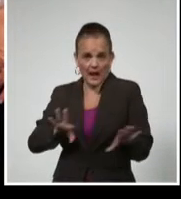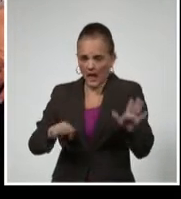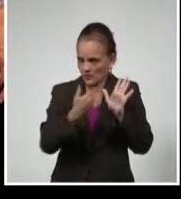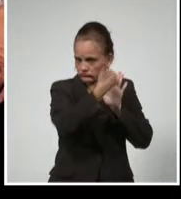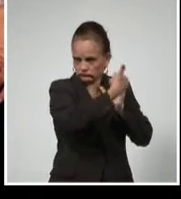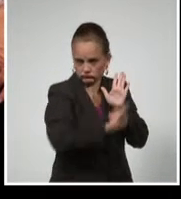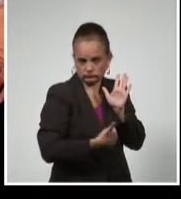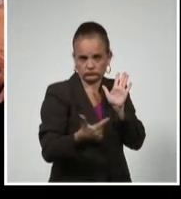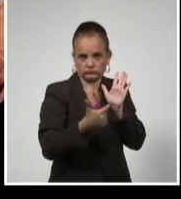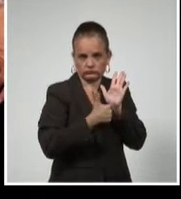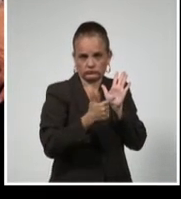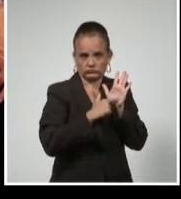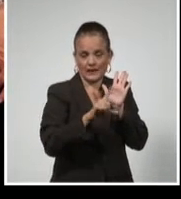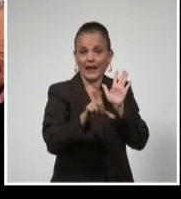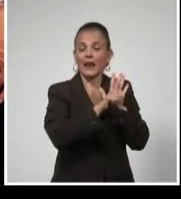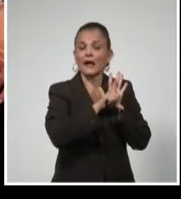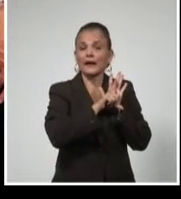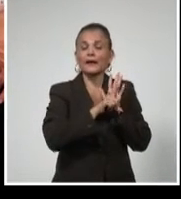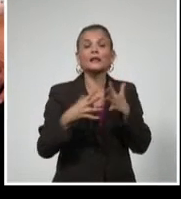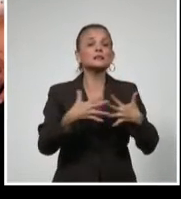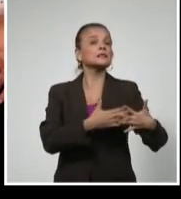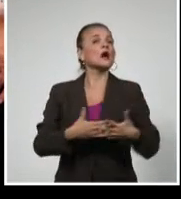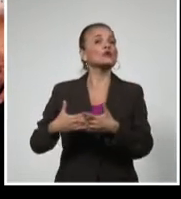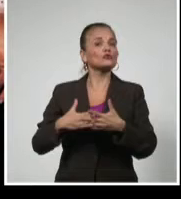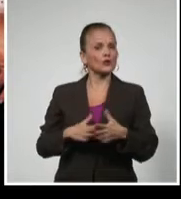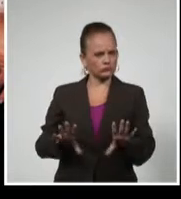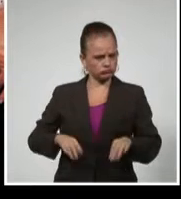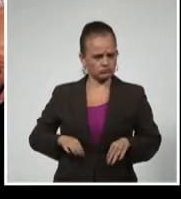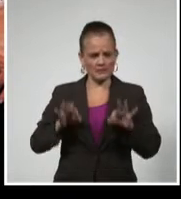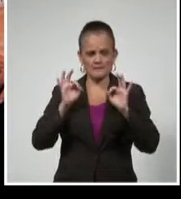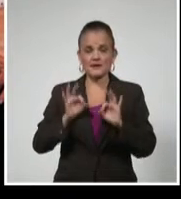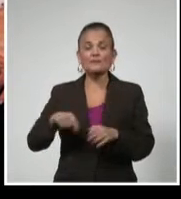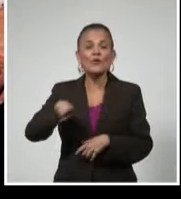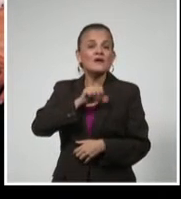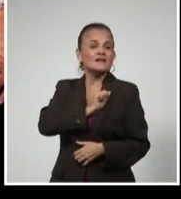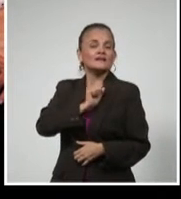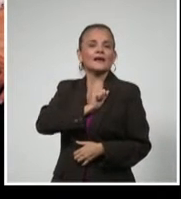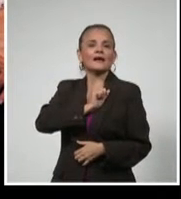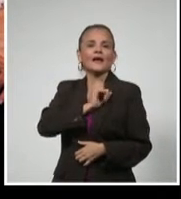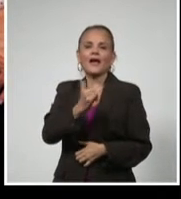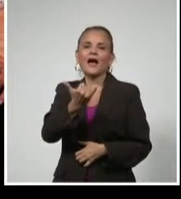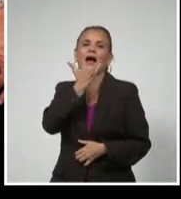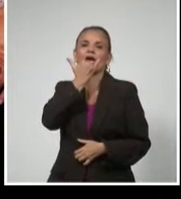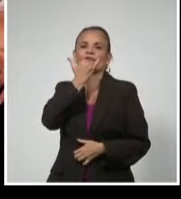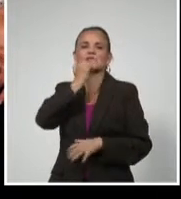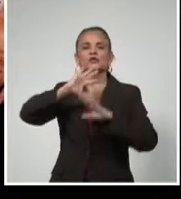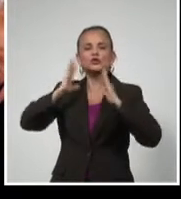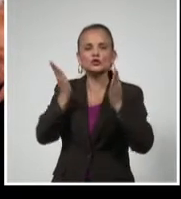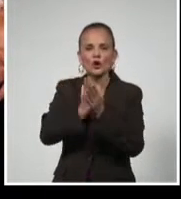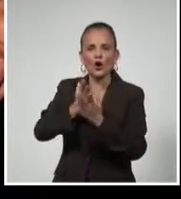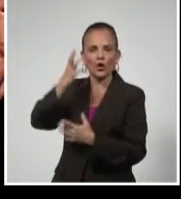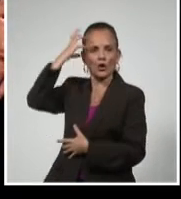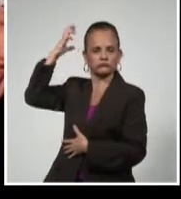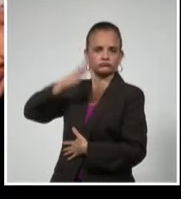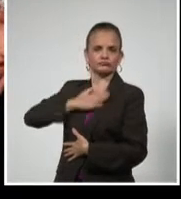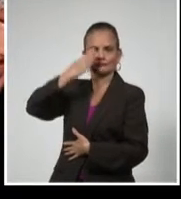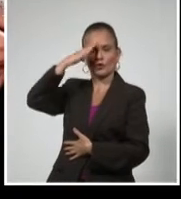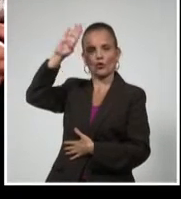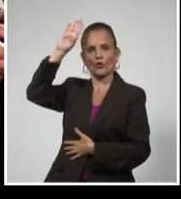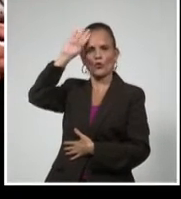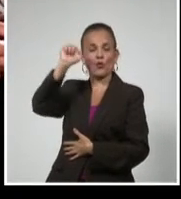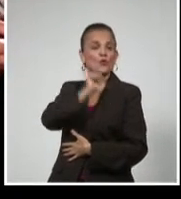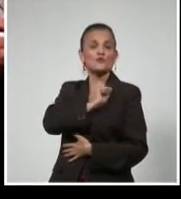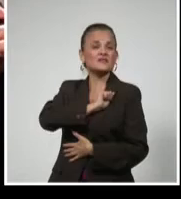ha reconocido el gobierno de Estados Unidos y la comunidad internacional, persigue afectar al gobierno de Cuba a través de la